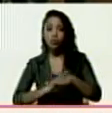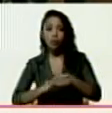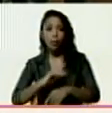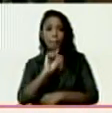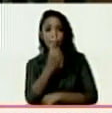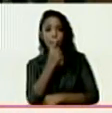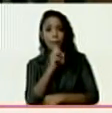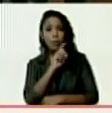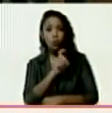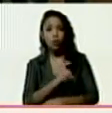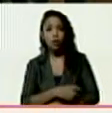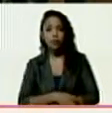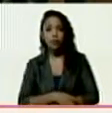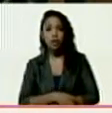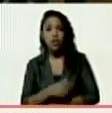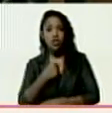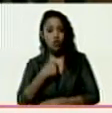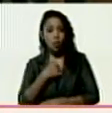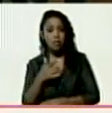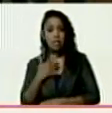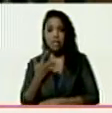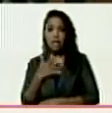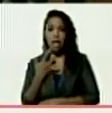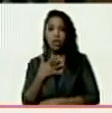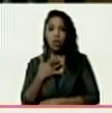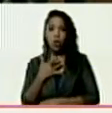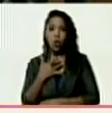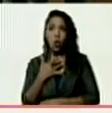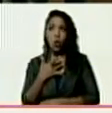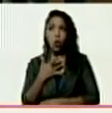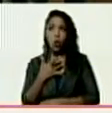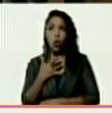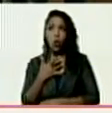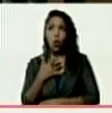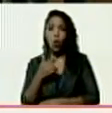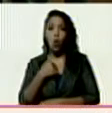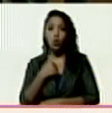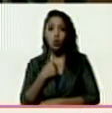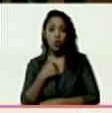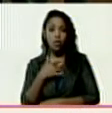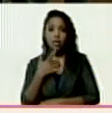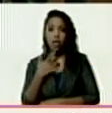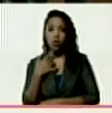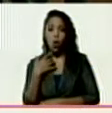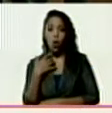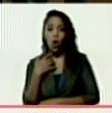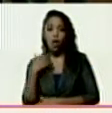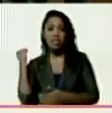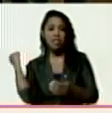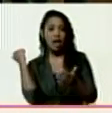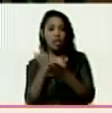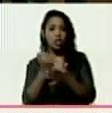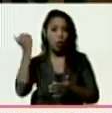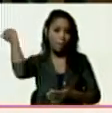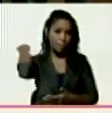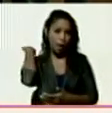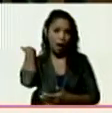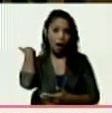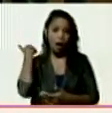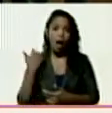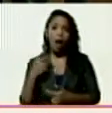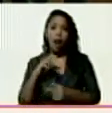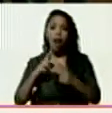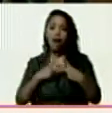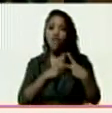pregunta, que si yo me siento yo siento que he traicionado o hemos traicionado